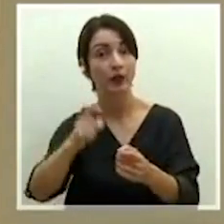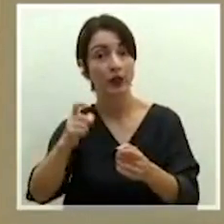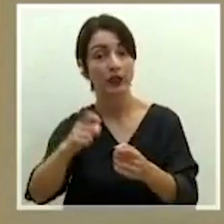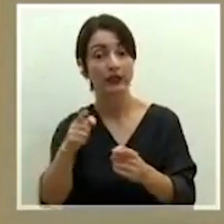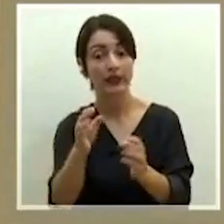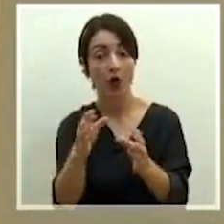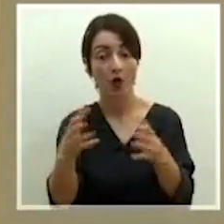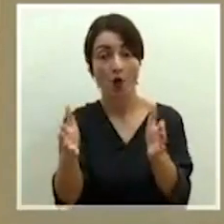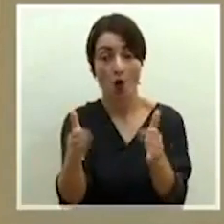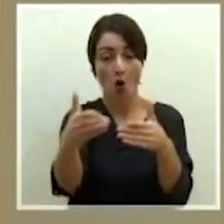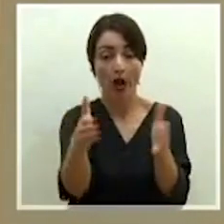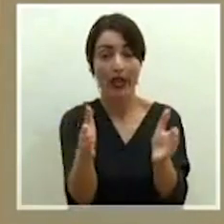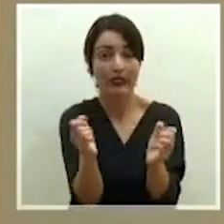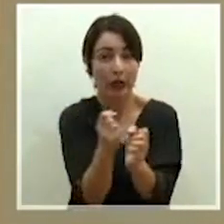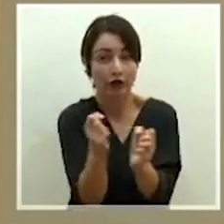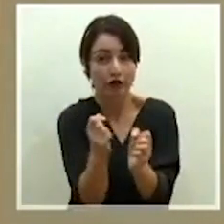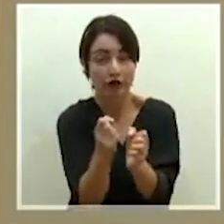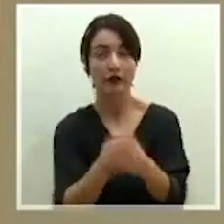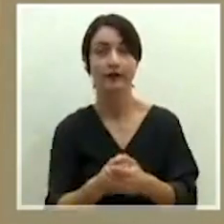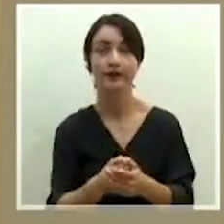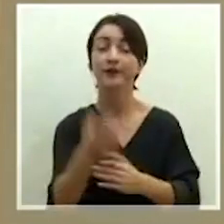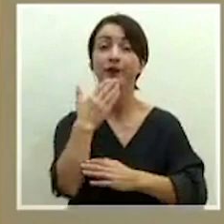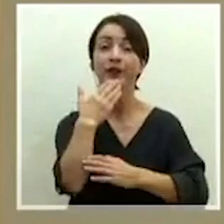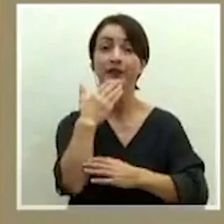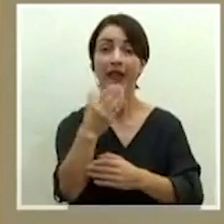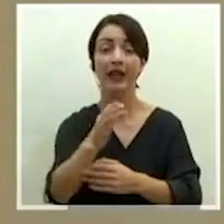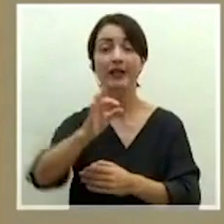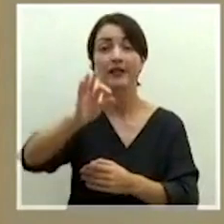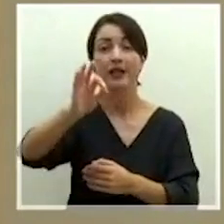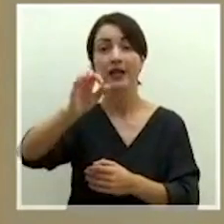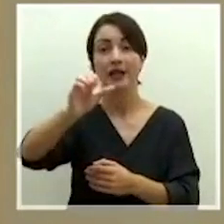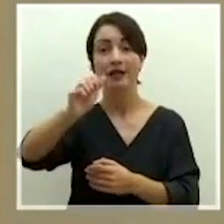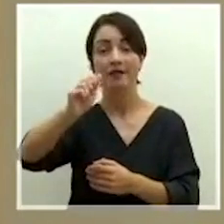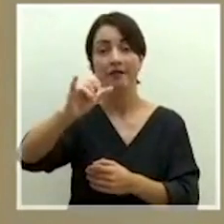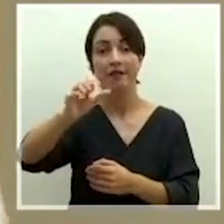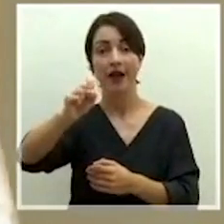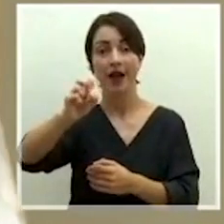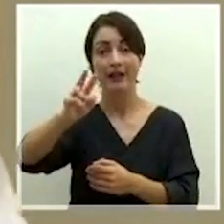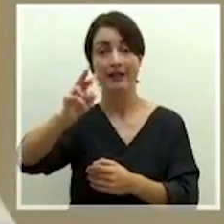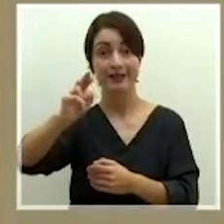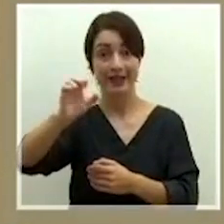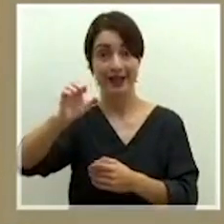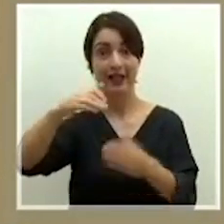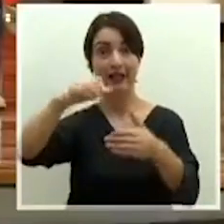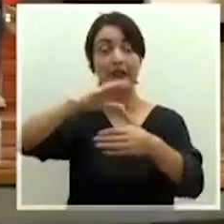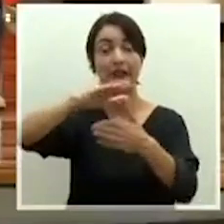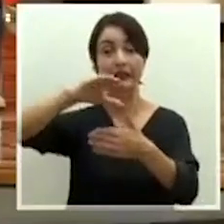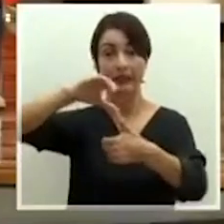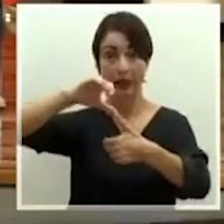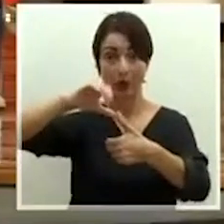esa cadena de frío. Así que le agradecemos a Pfizer Centroamérica y el Caribe.